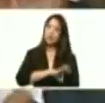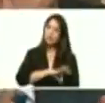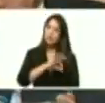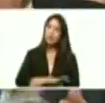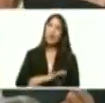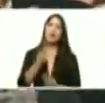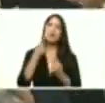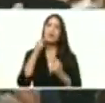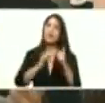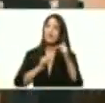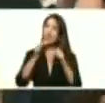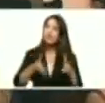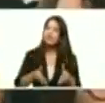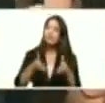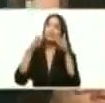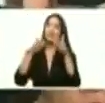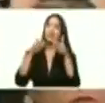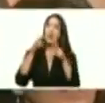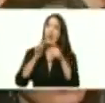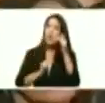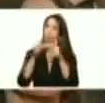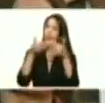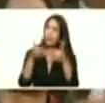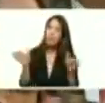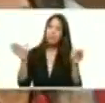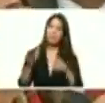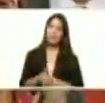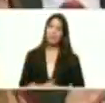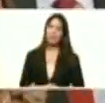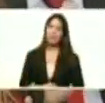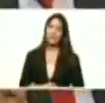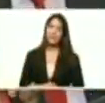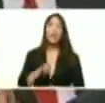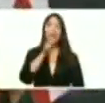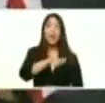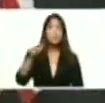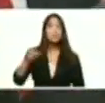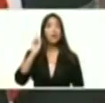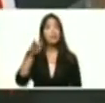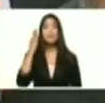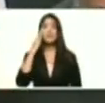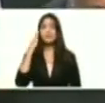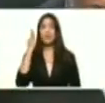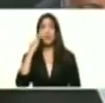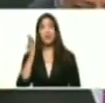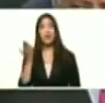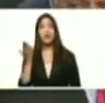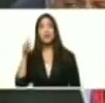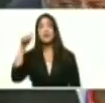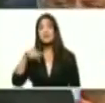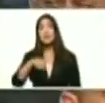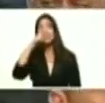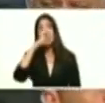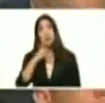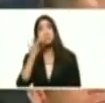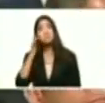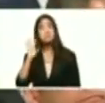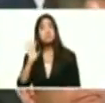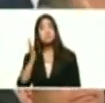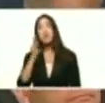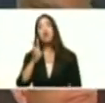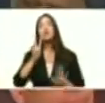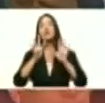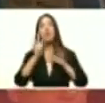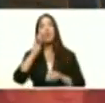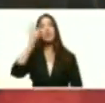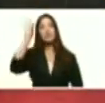de infraestructura, de obra pública. La gente tiene que saber. Y este año quizás lleguemos a más del